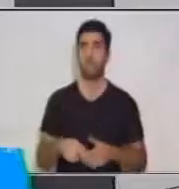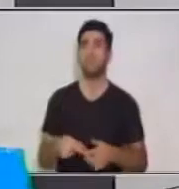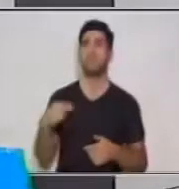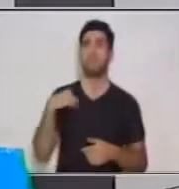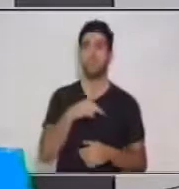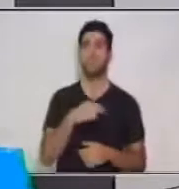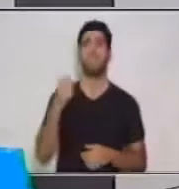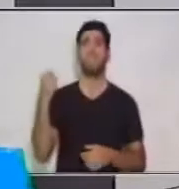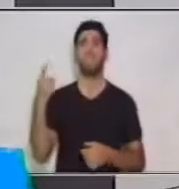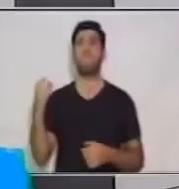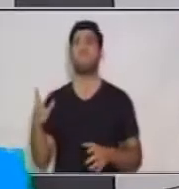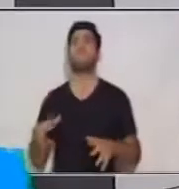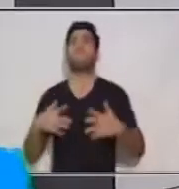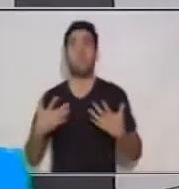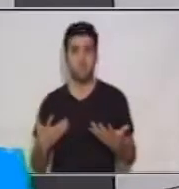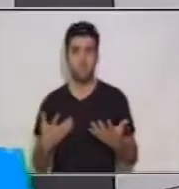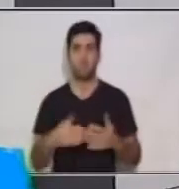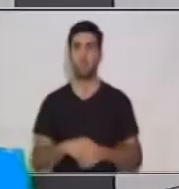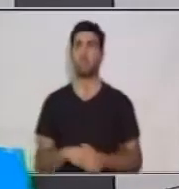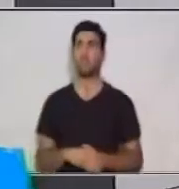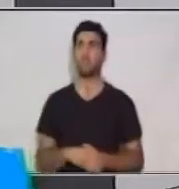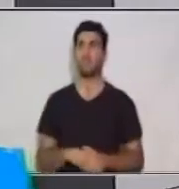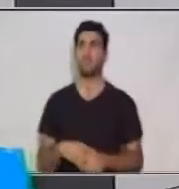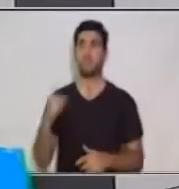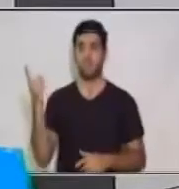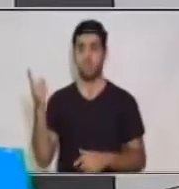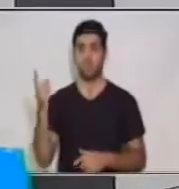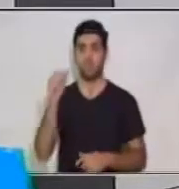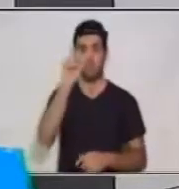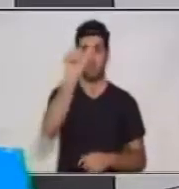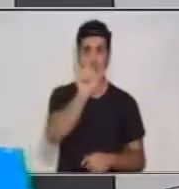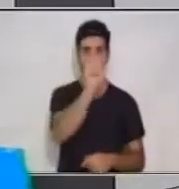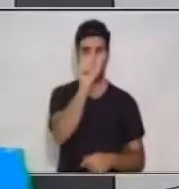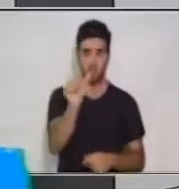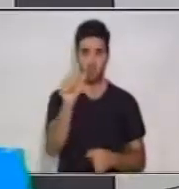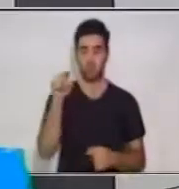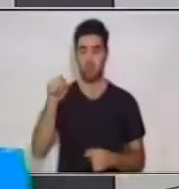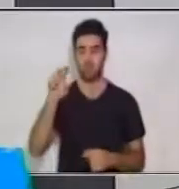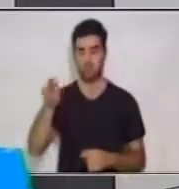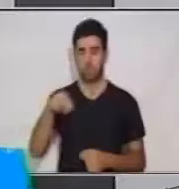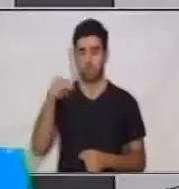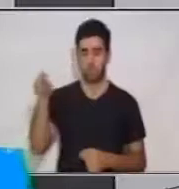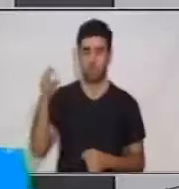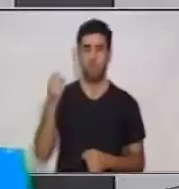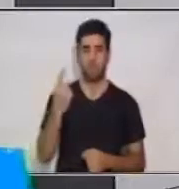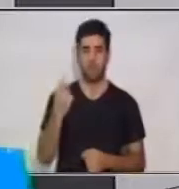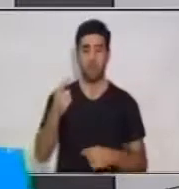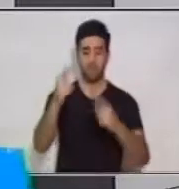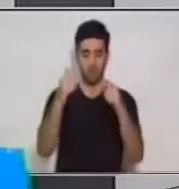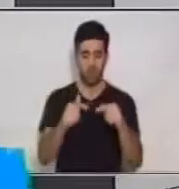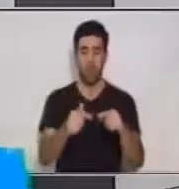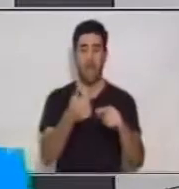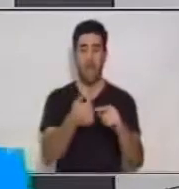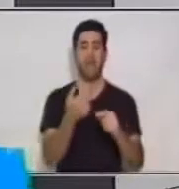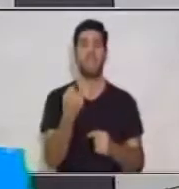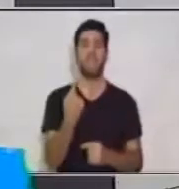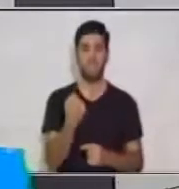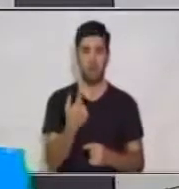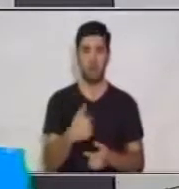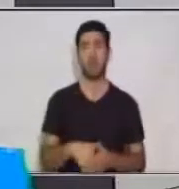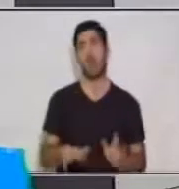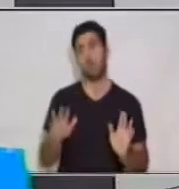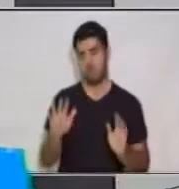completar las partes restantes. ¿Qué nos faltan? Nos faltan dos ángulos y nos falta un lado.